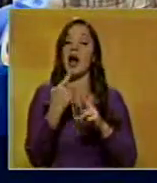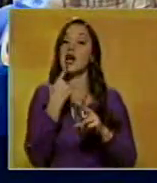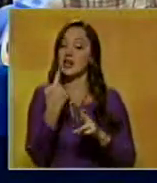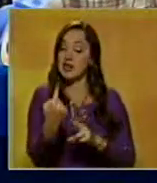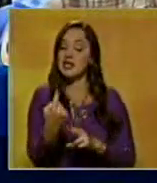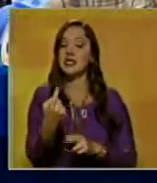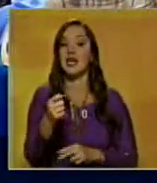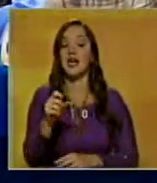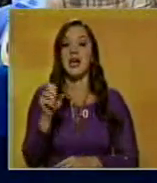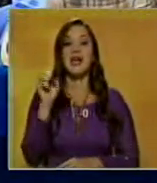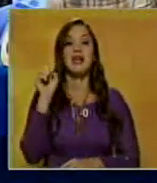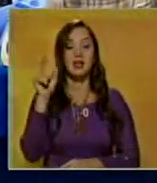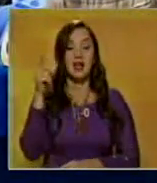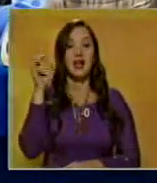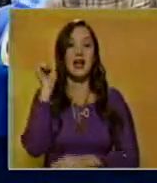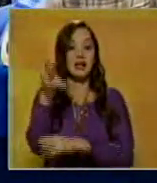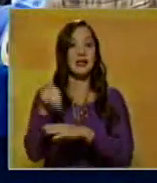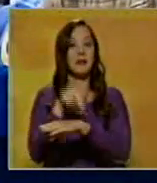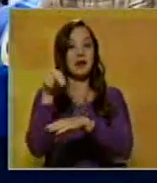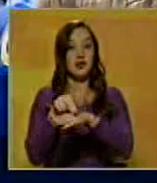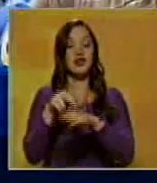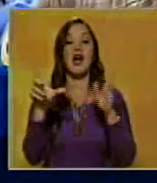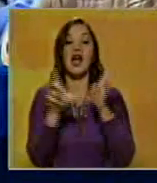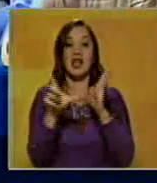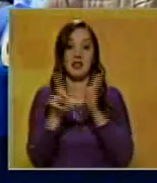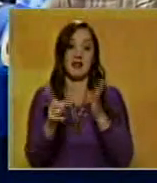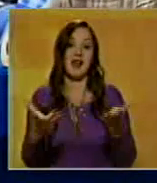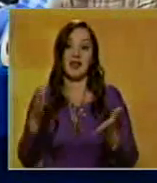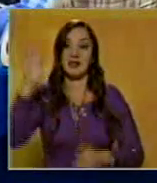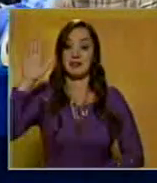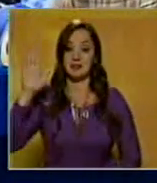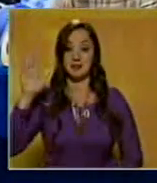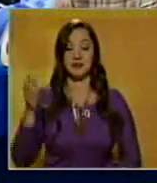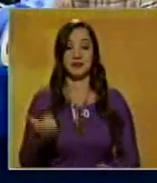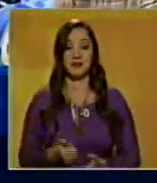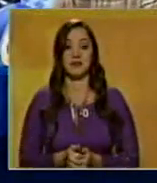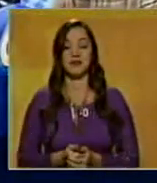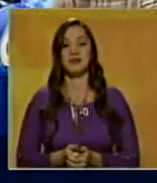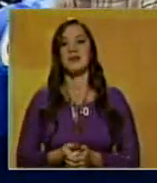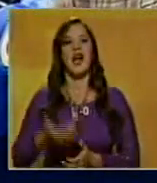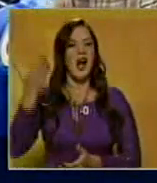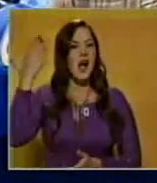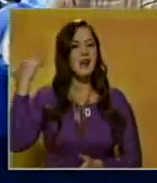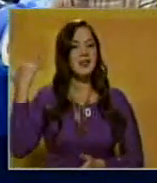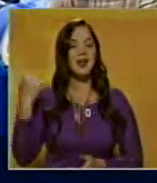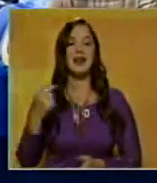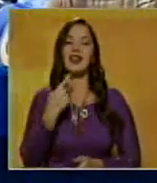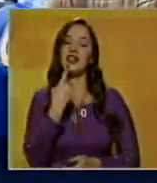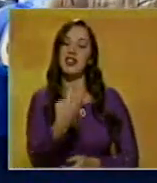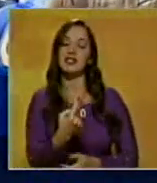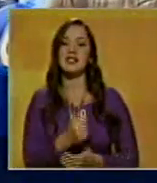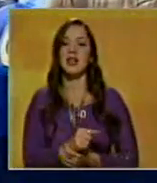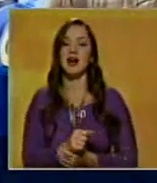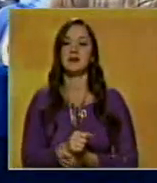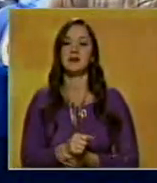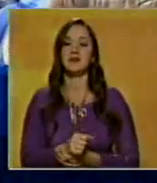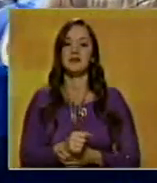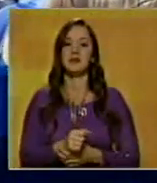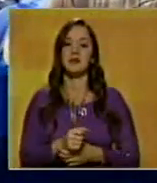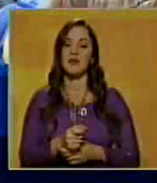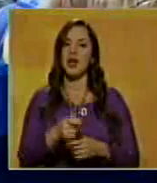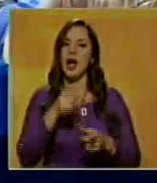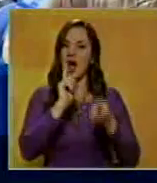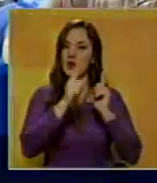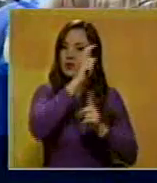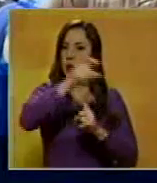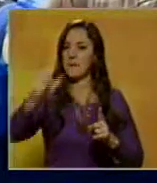legitimidad de la Asamblea Nacional, lo que pone de lado aquellas voces anárquicas,